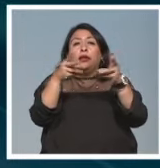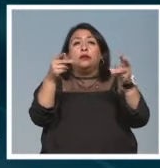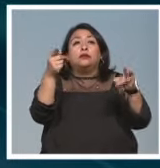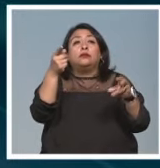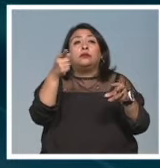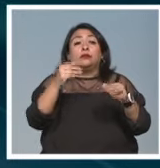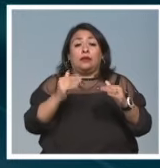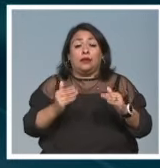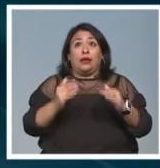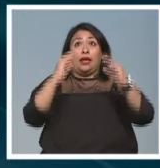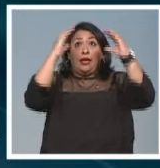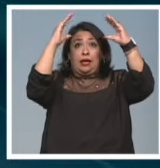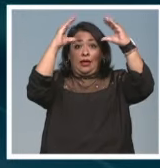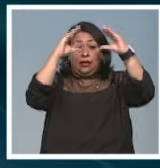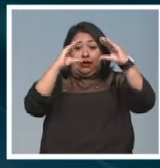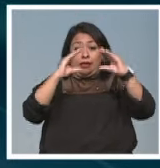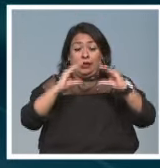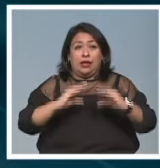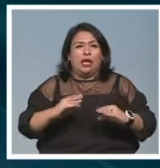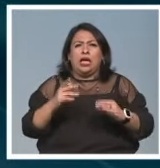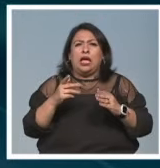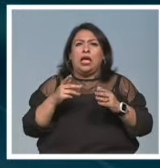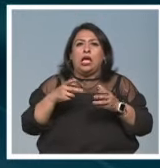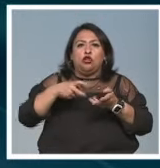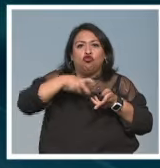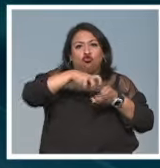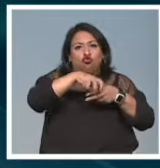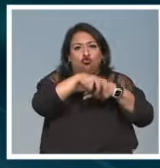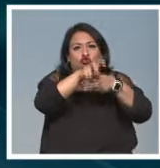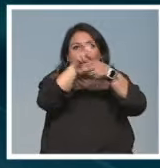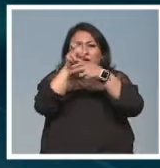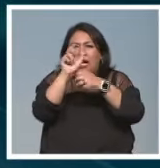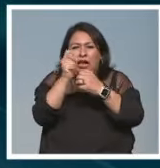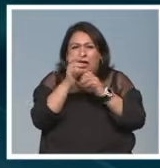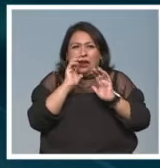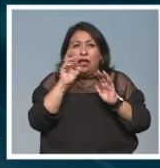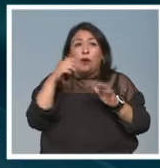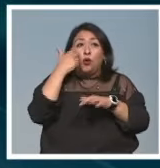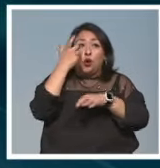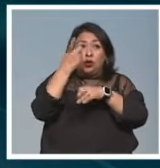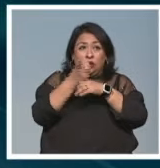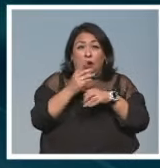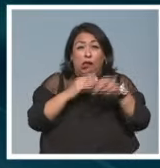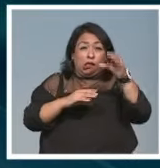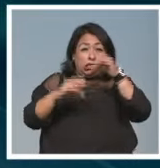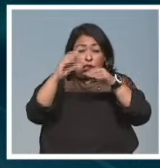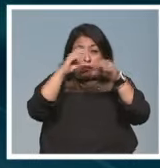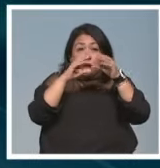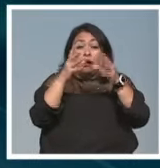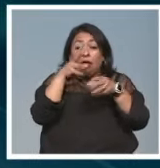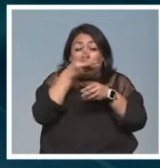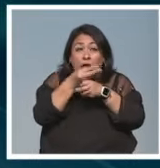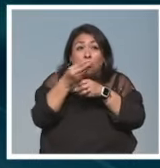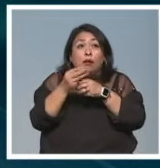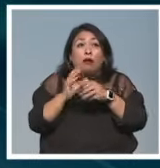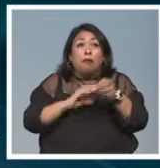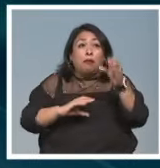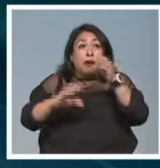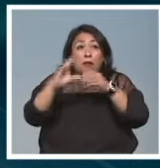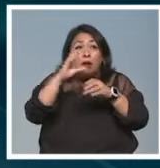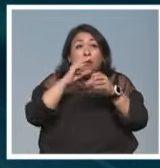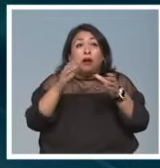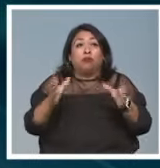de arriba hacia abajo, sin ayuda de grúas o maquinaria. Con la ayuda de voluntarios que construyeron los bloques, se ensambla la